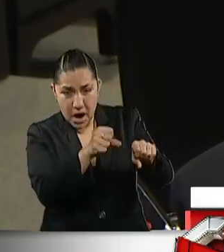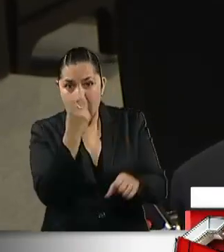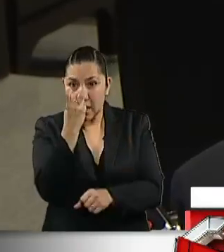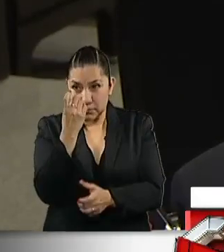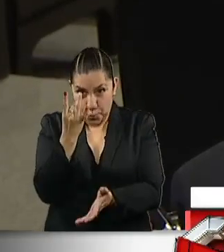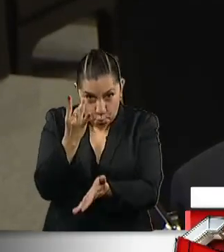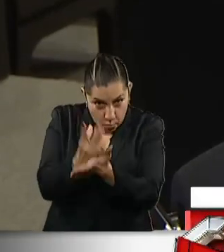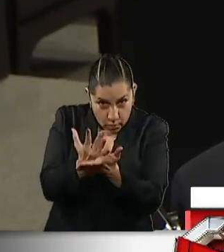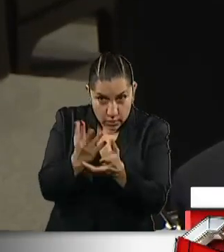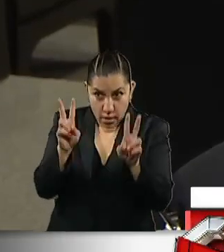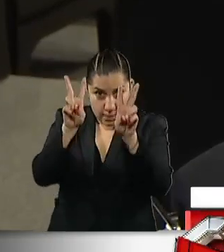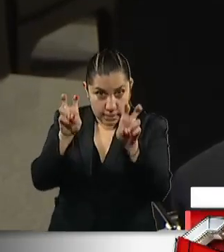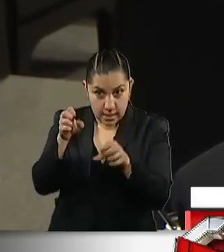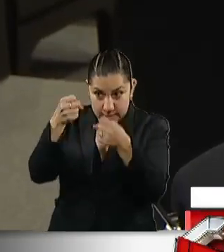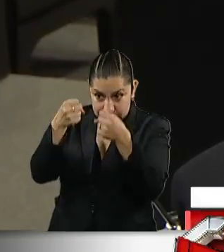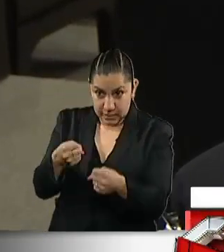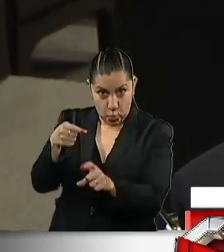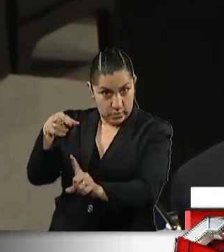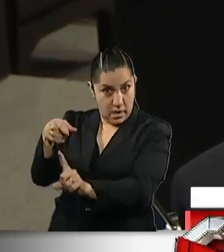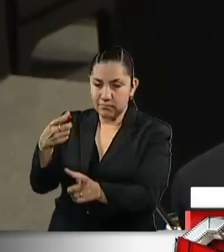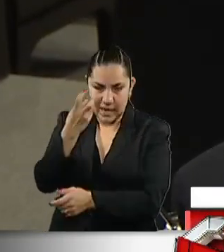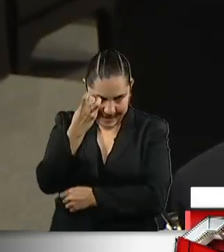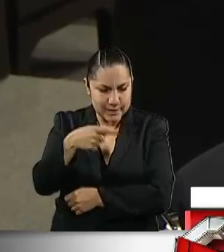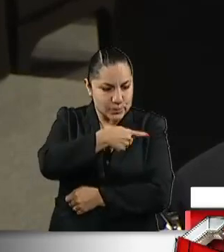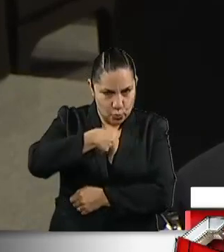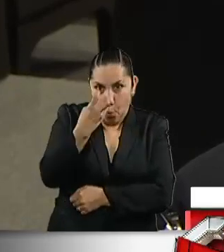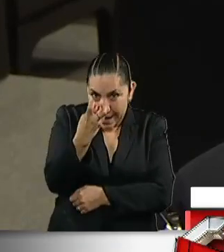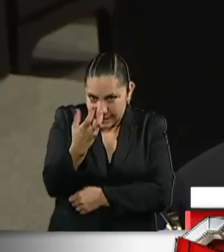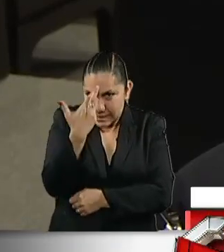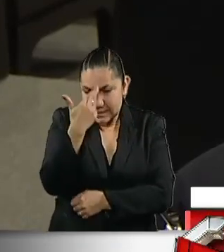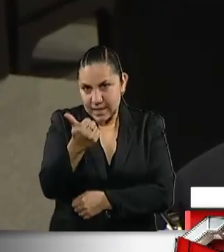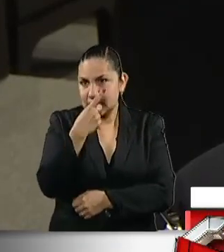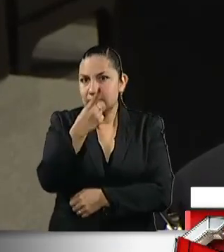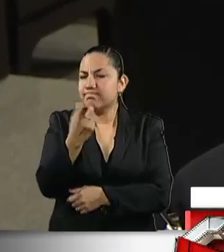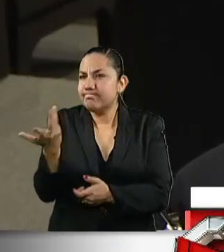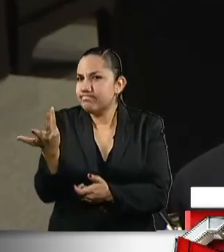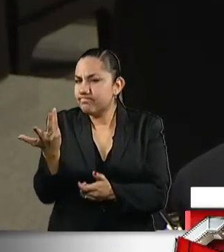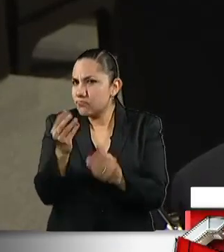eso estamos planteando que no está claro hacia dónde van, cuáles son los elementos más importantes.